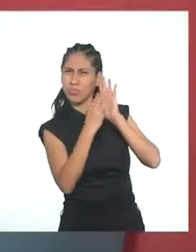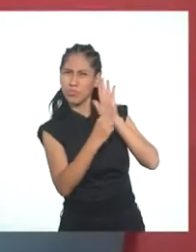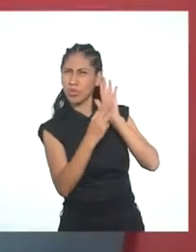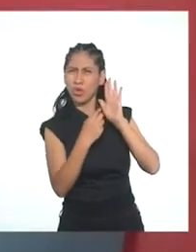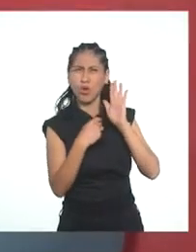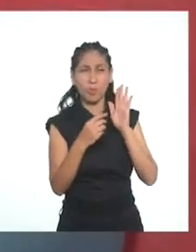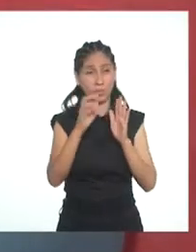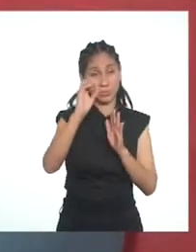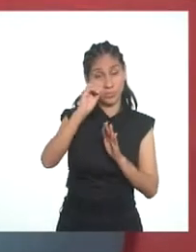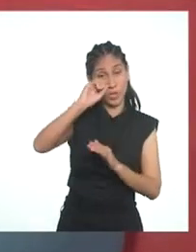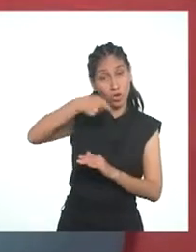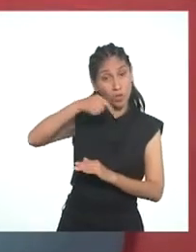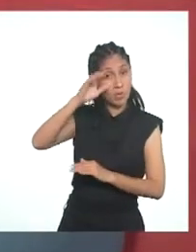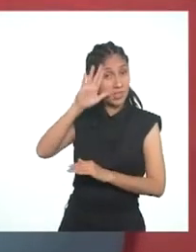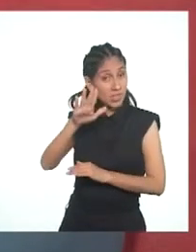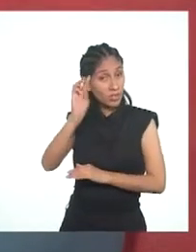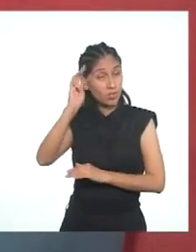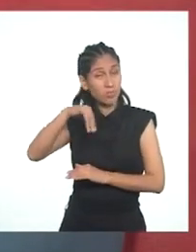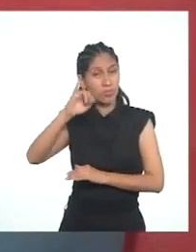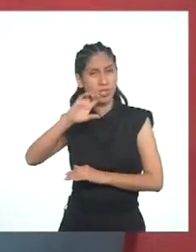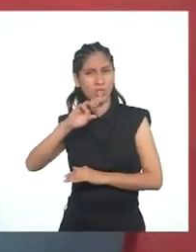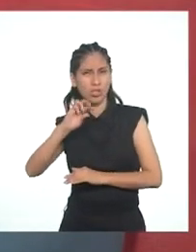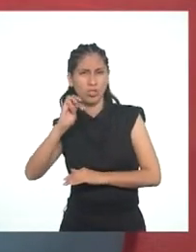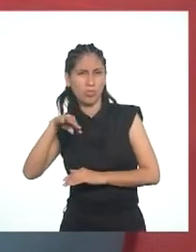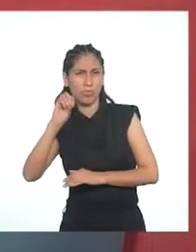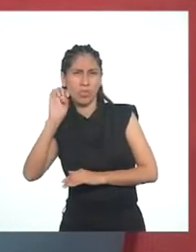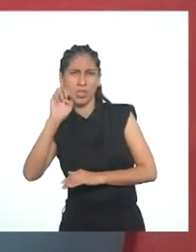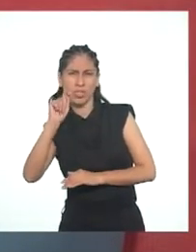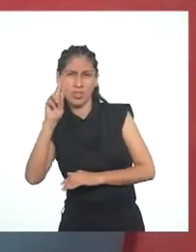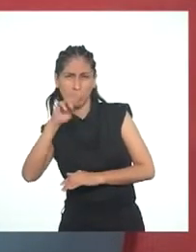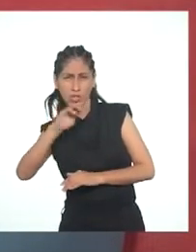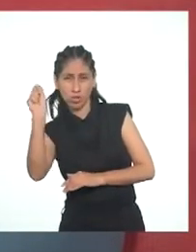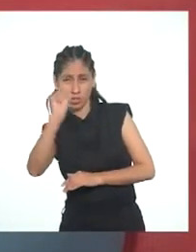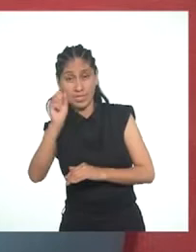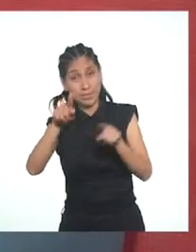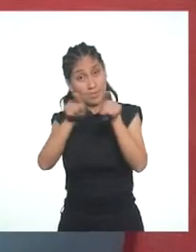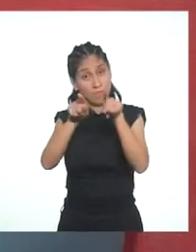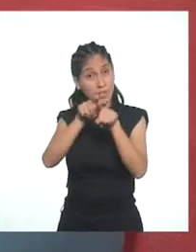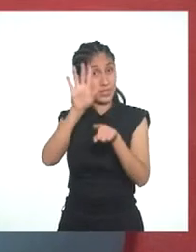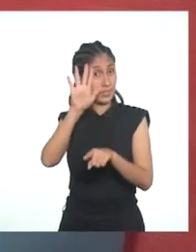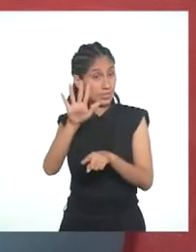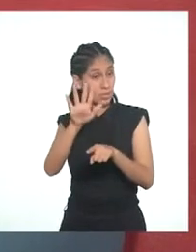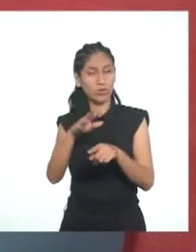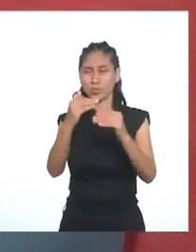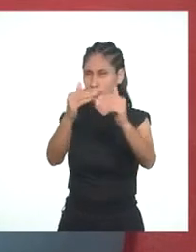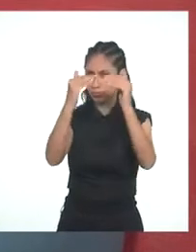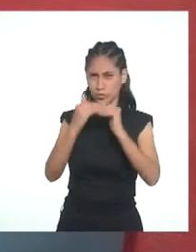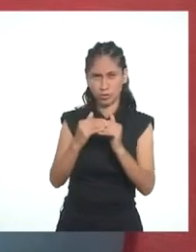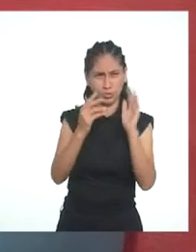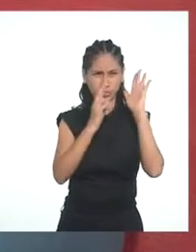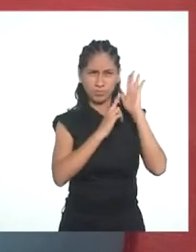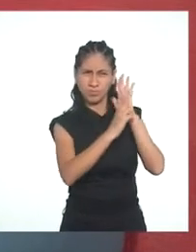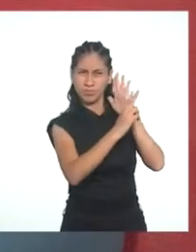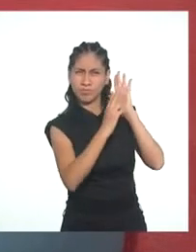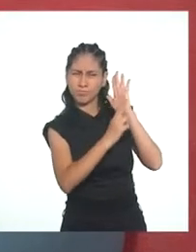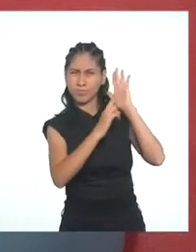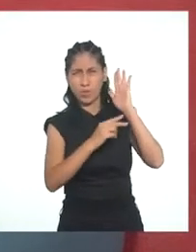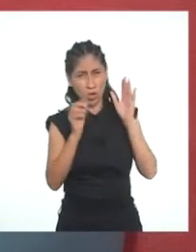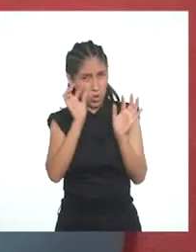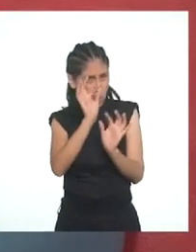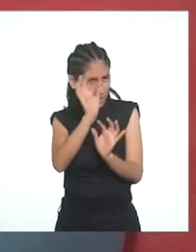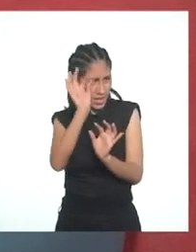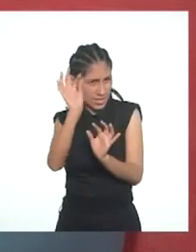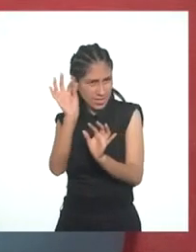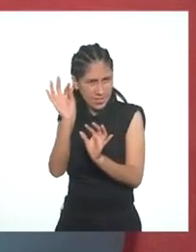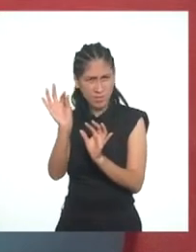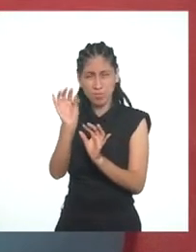arqueobacterias, miden entre 0,5 micrómetros y 5 micrómetros. Son organismos unicelulares. Su información genética, que